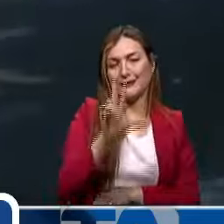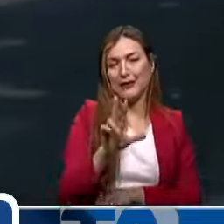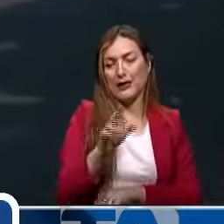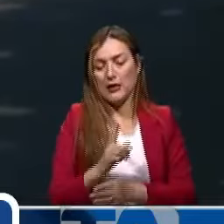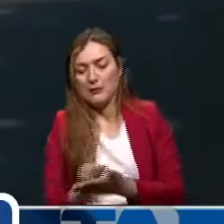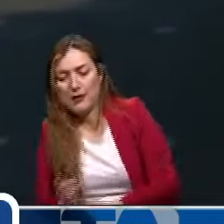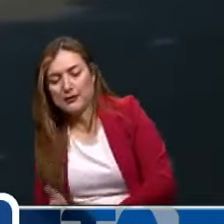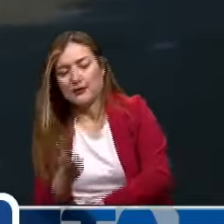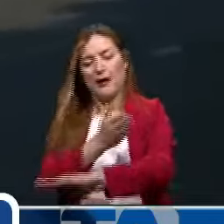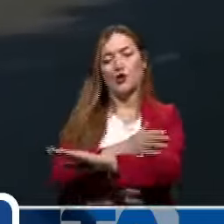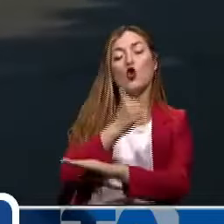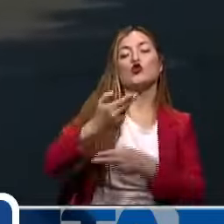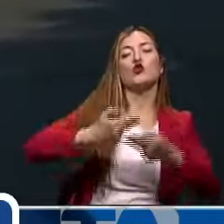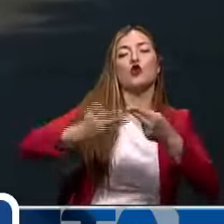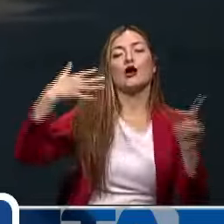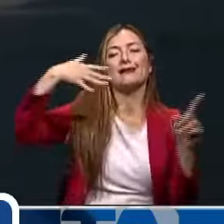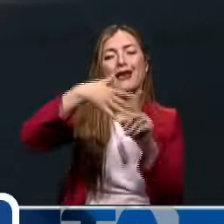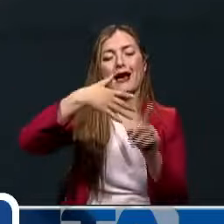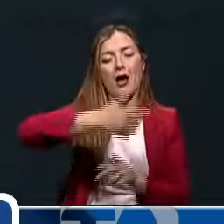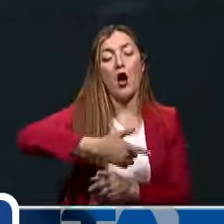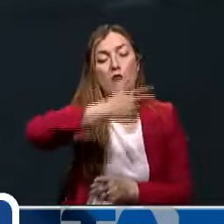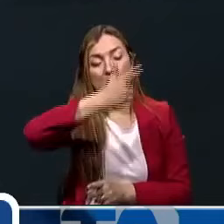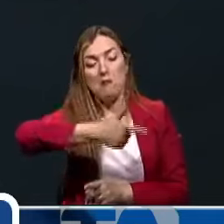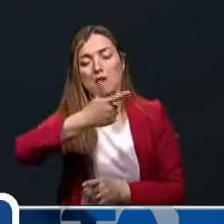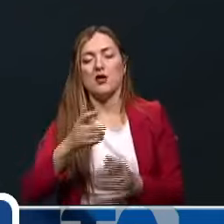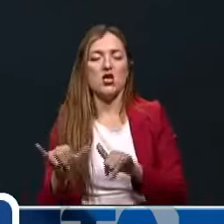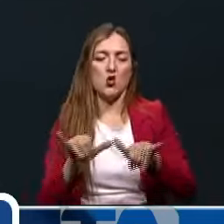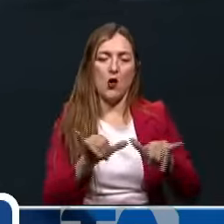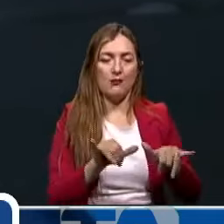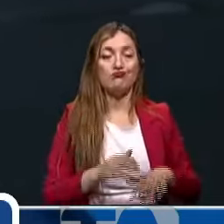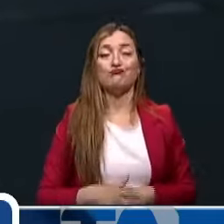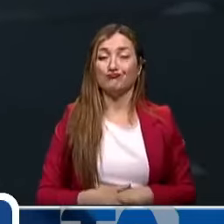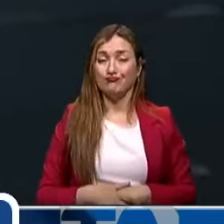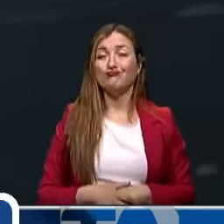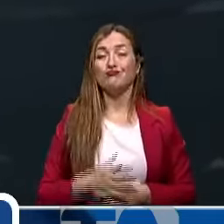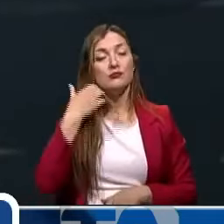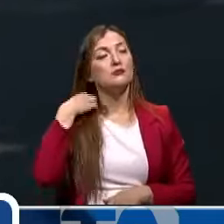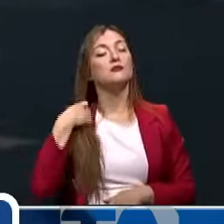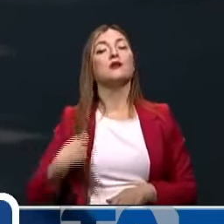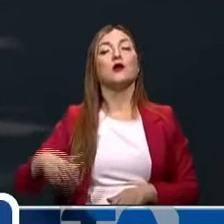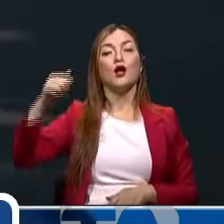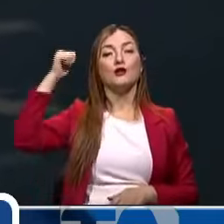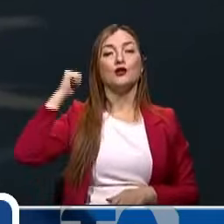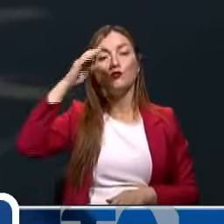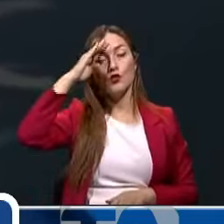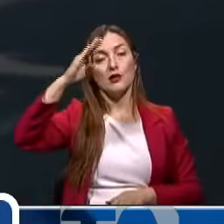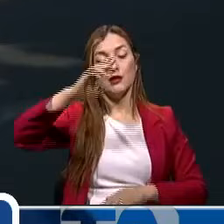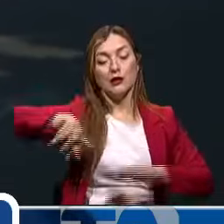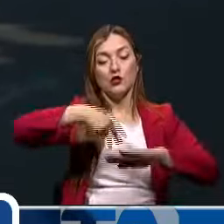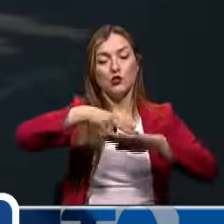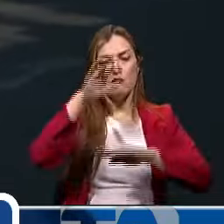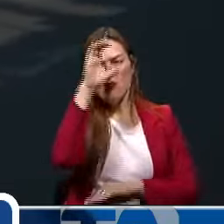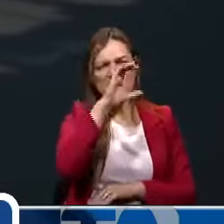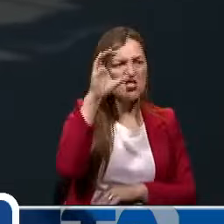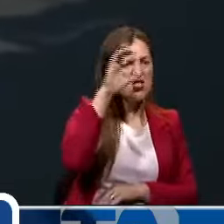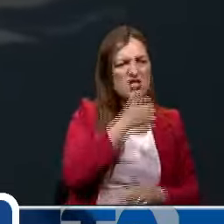también otro negocio similar fue atacado con armas de fuego. Tras lo ocurrido ayer, la policía inició operativos de búsqueda a